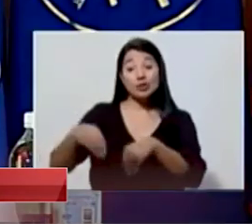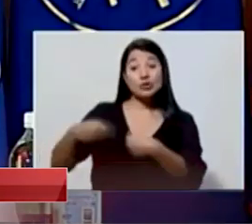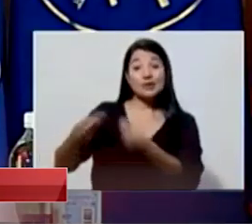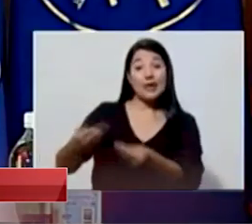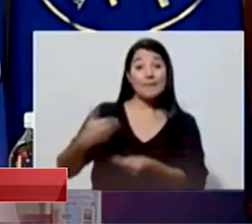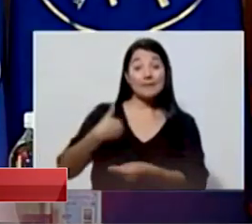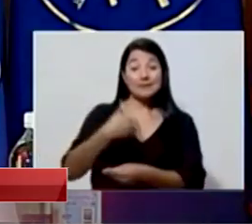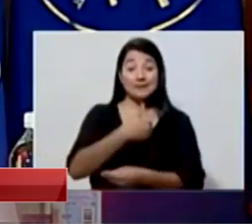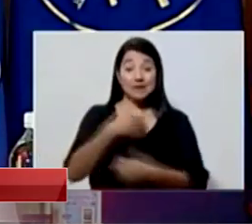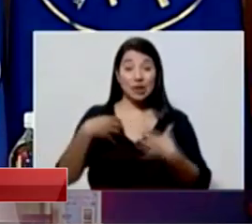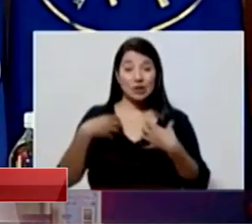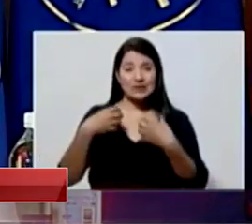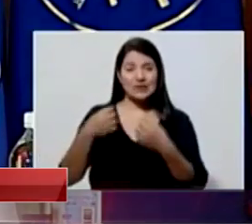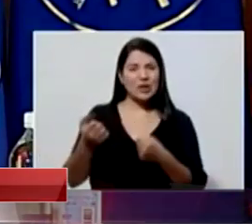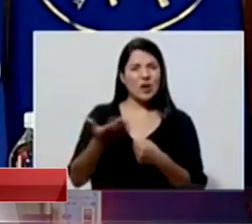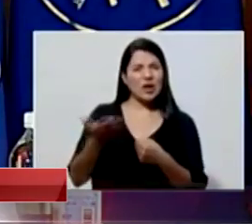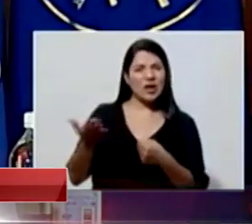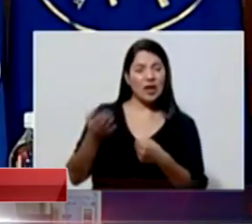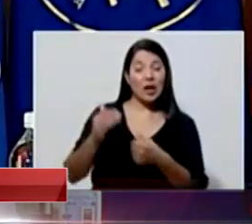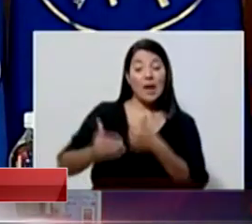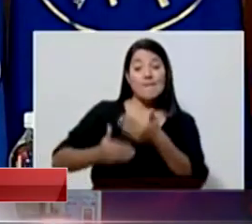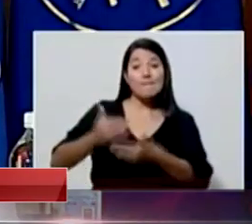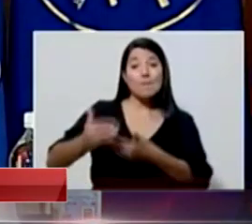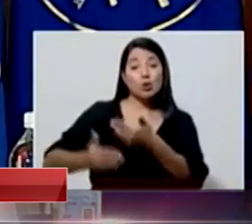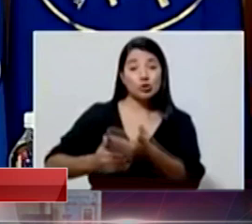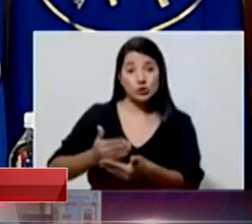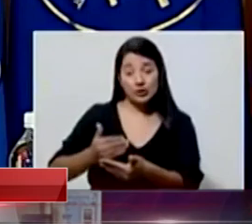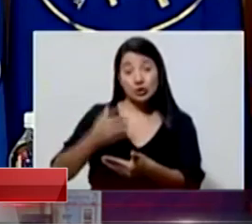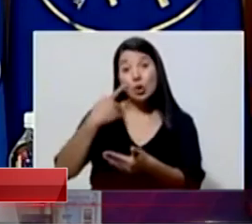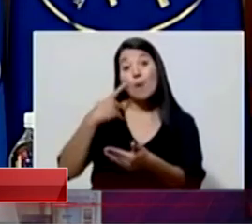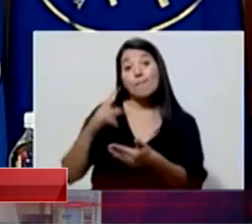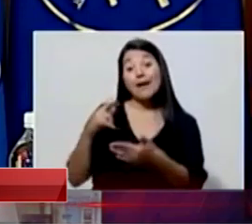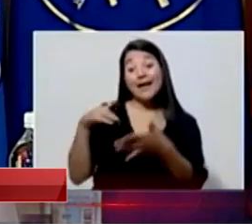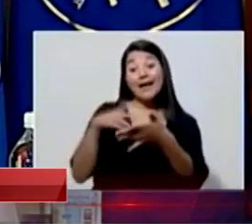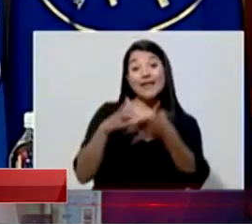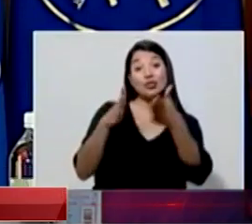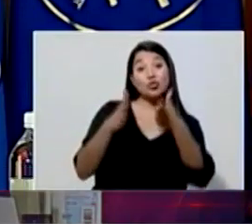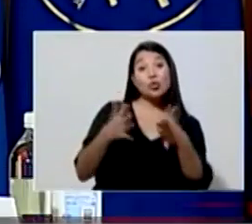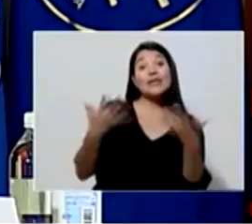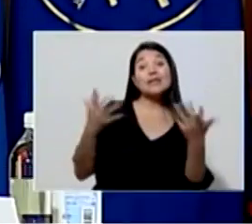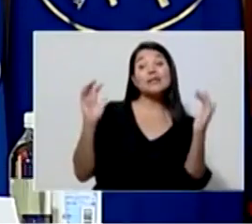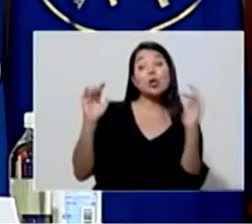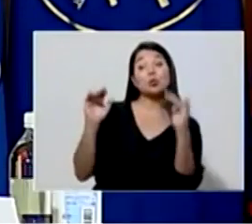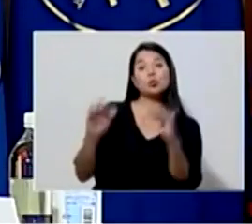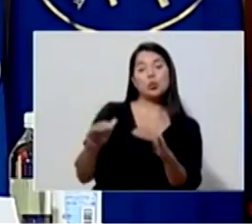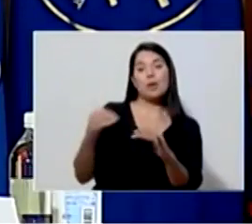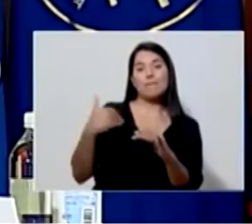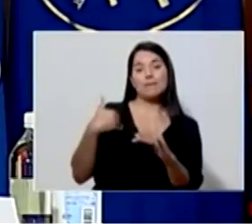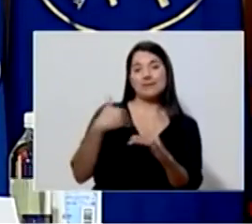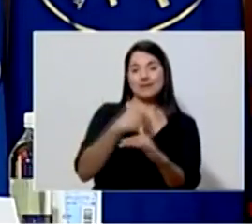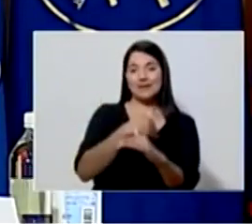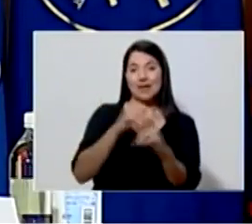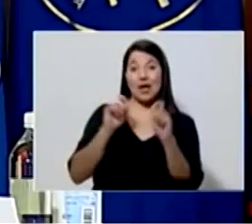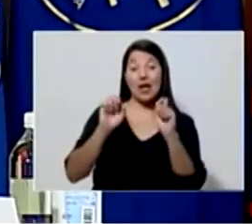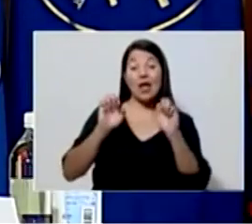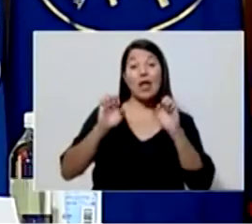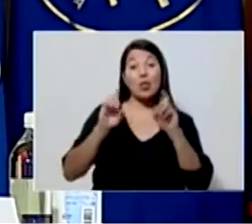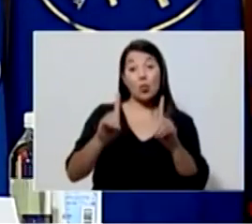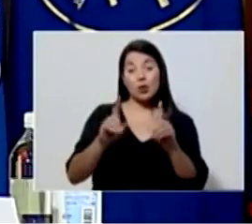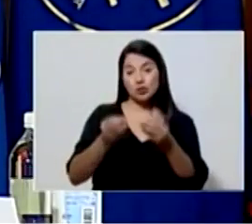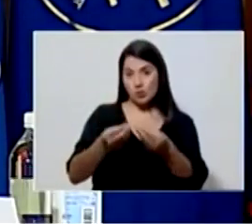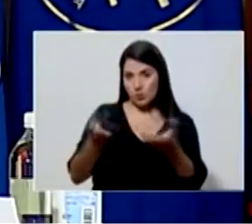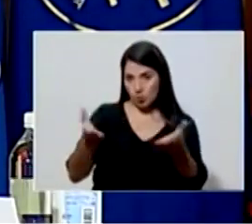al protocolo para las clases presenciales en el Ministerio de Educación Pública. Este visto